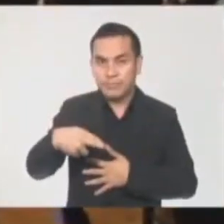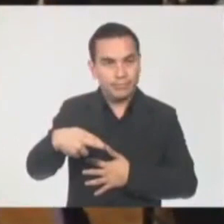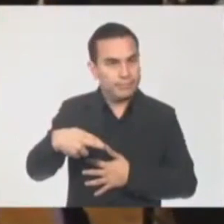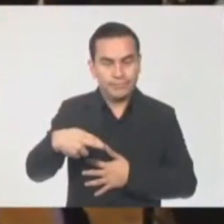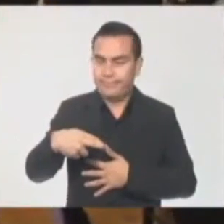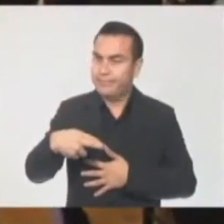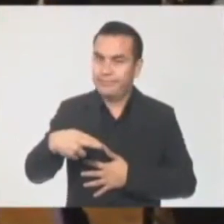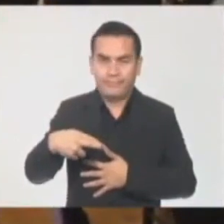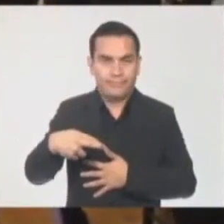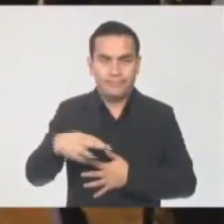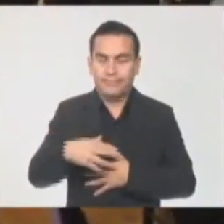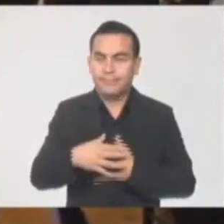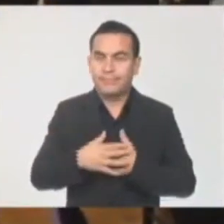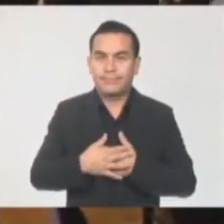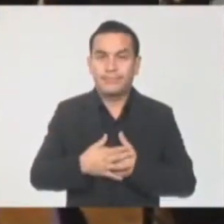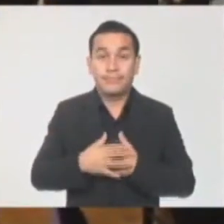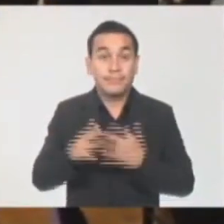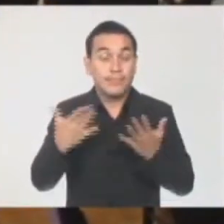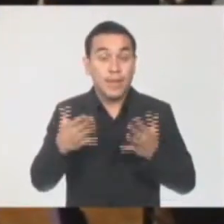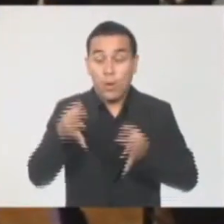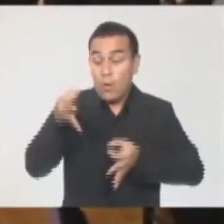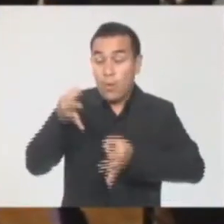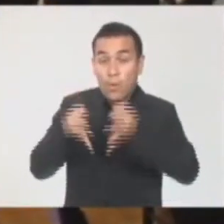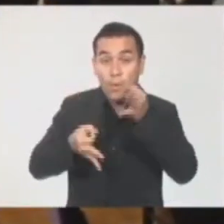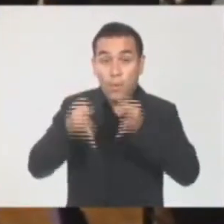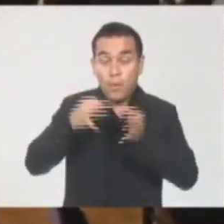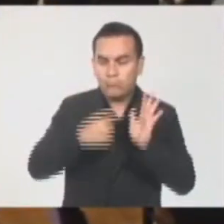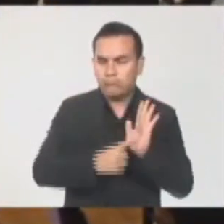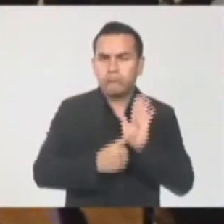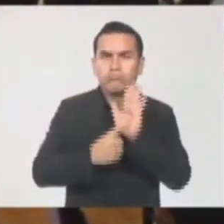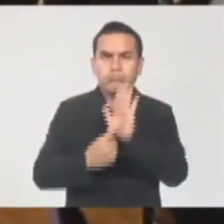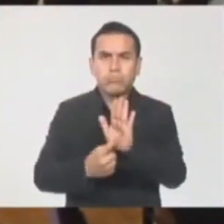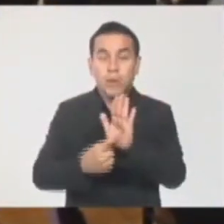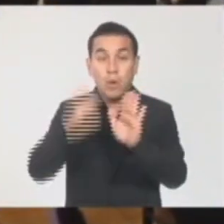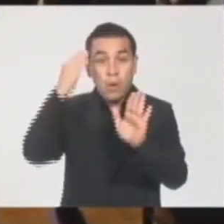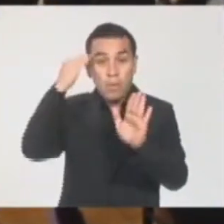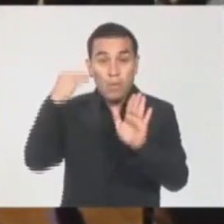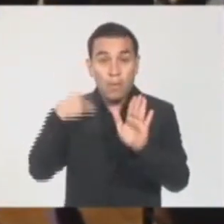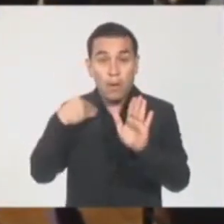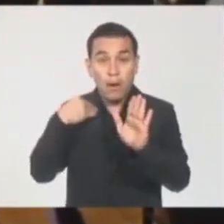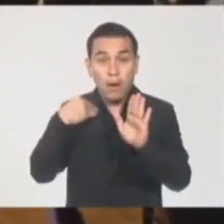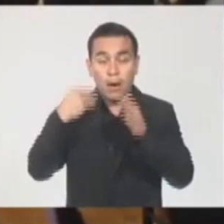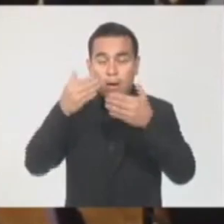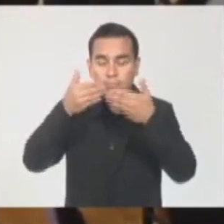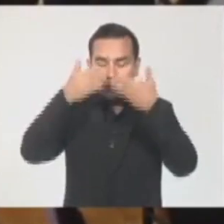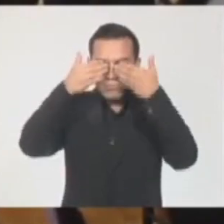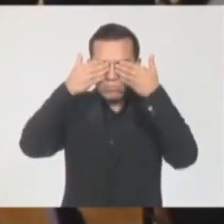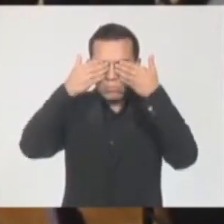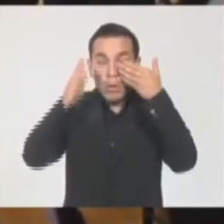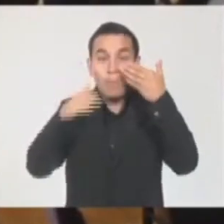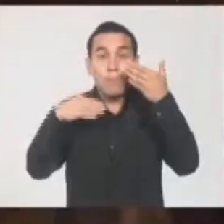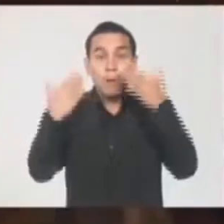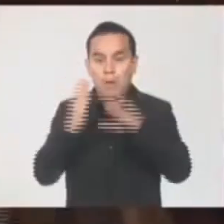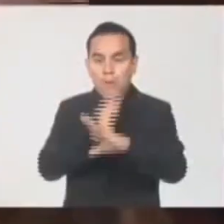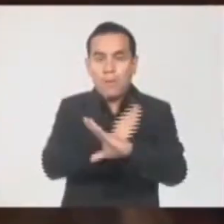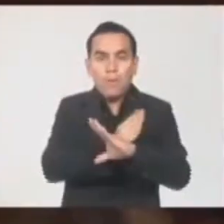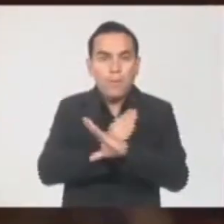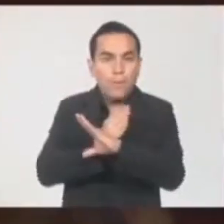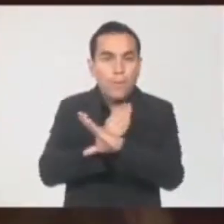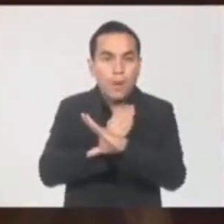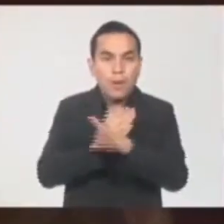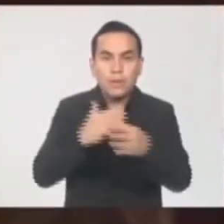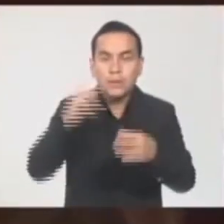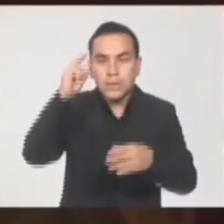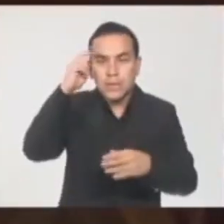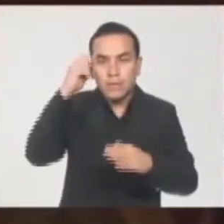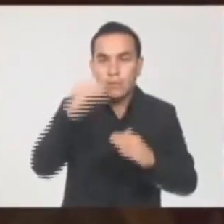Claro que no. La justicia se representa como una mujer que tiene los ojos vendados, porque protege a todos, sin